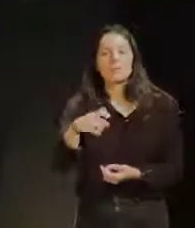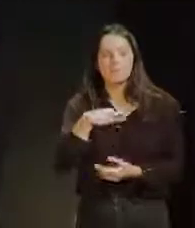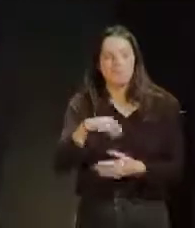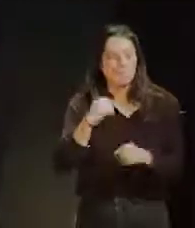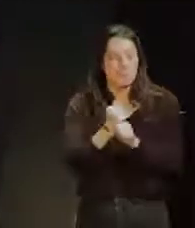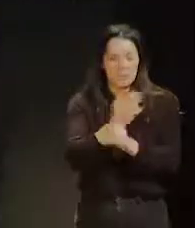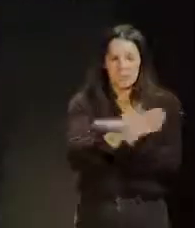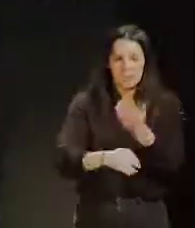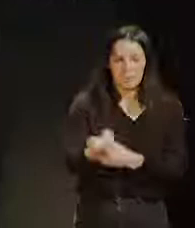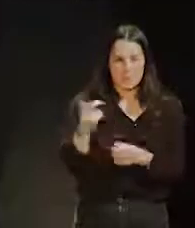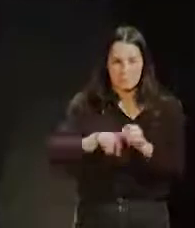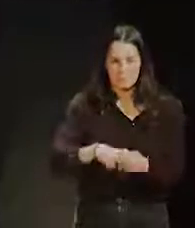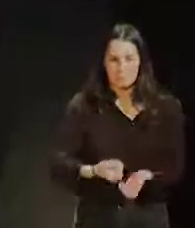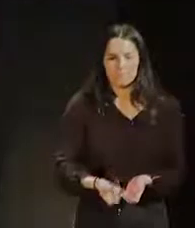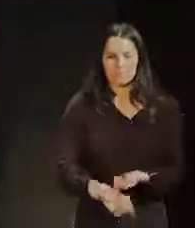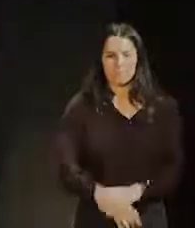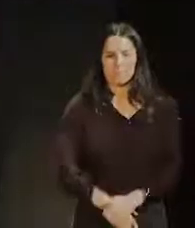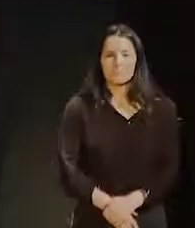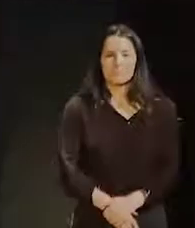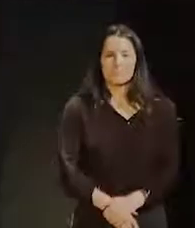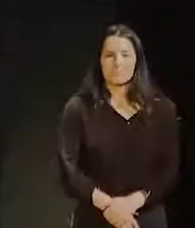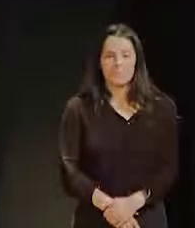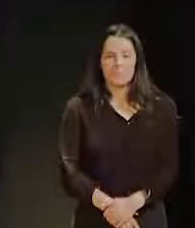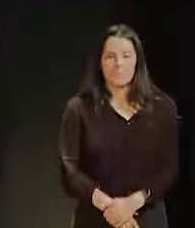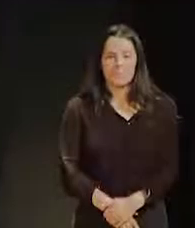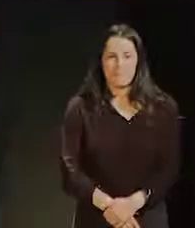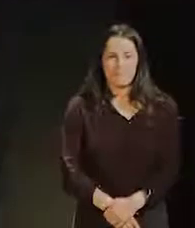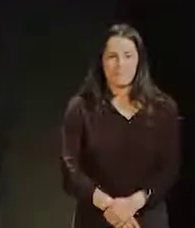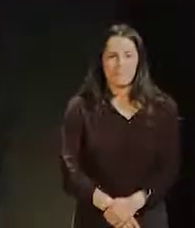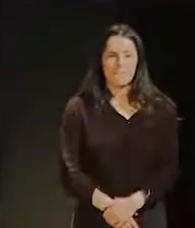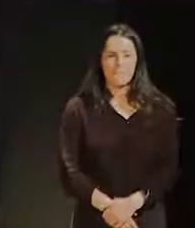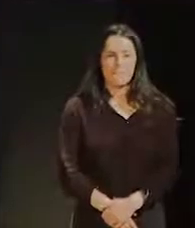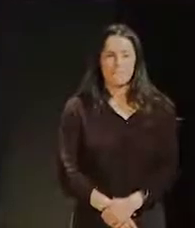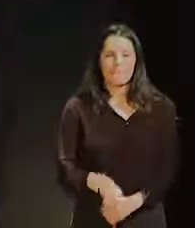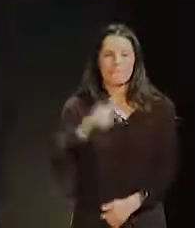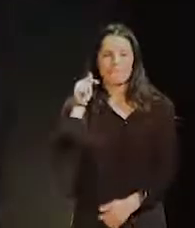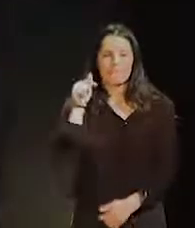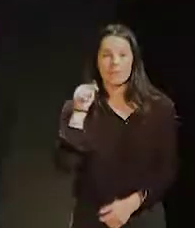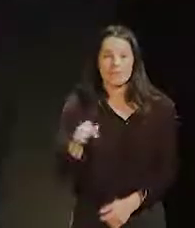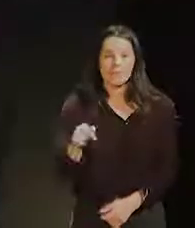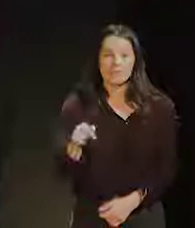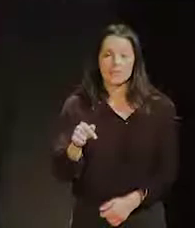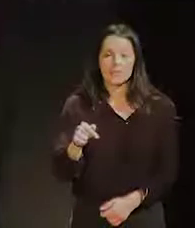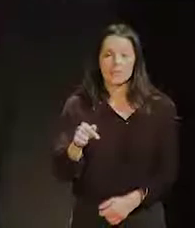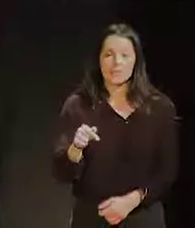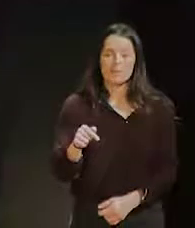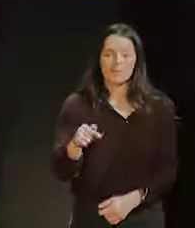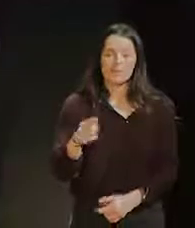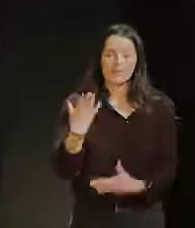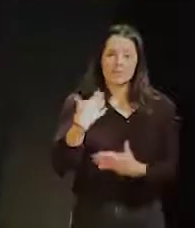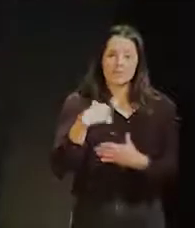mi profesionalidad, trabajan normalmente. Esto fue el pasaje más